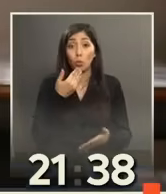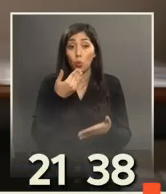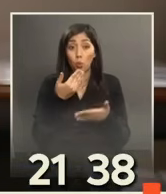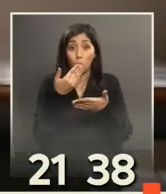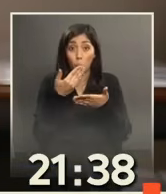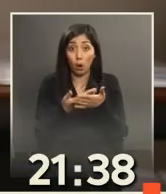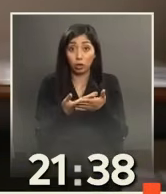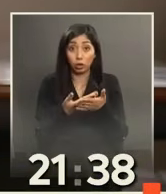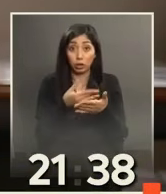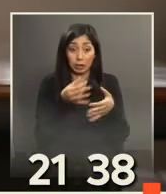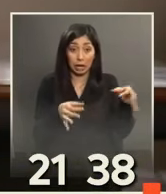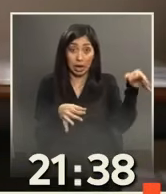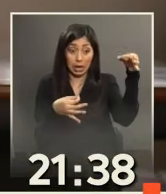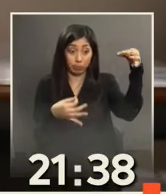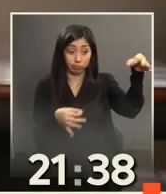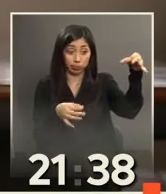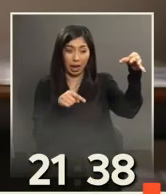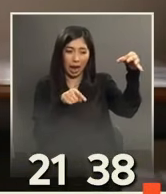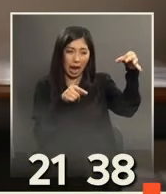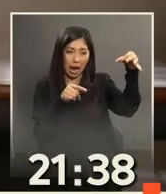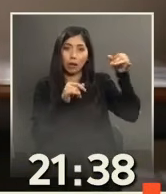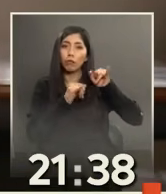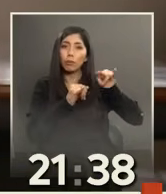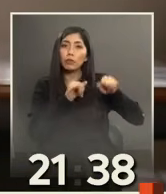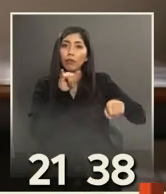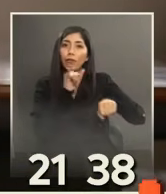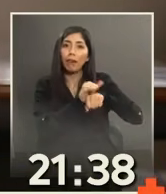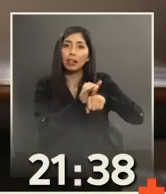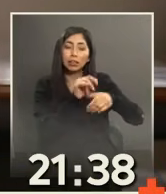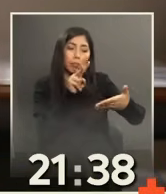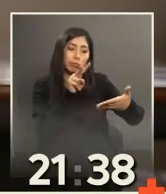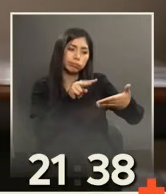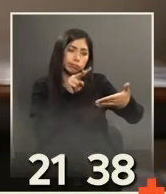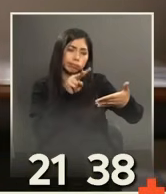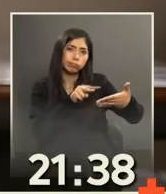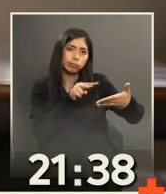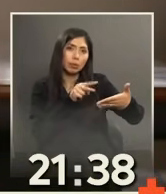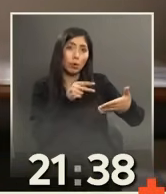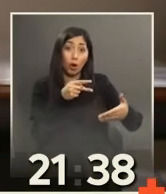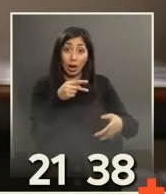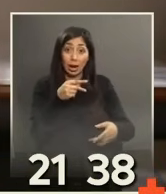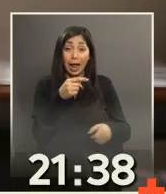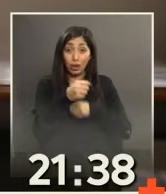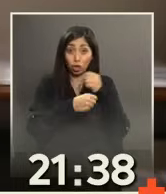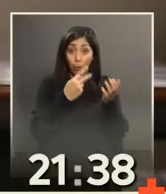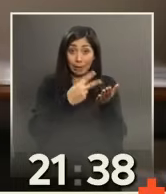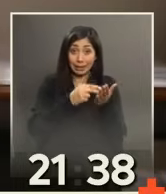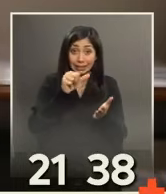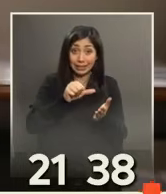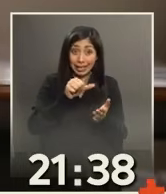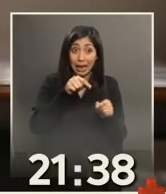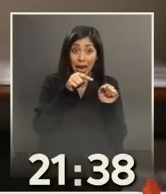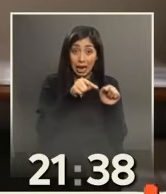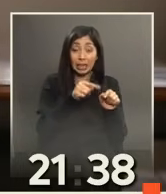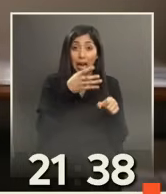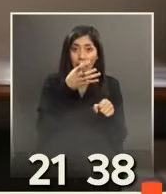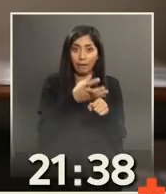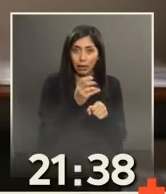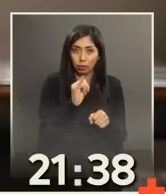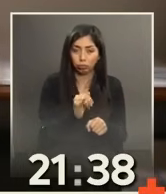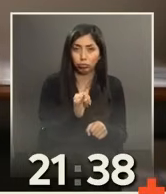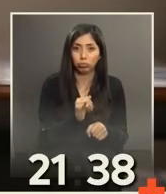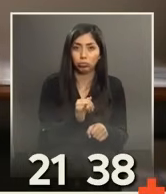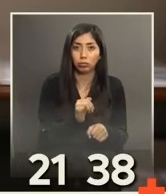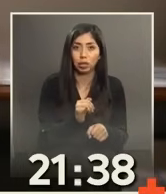escritura contiene antecedentes falsos, porque además ese acto del 2016 al que se alude se verificó que existió. Por lo tanto,